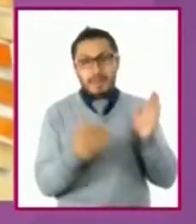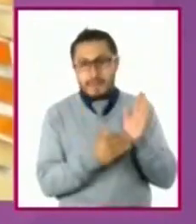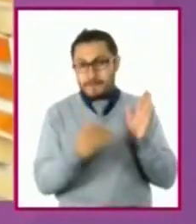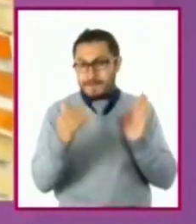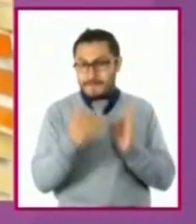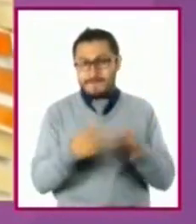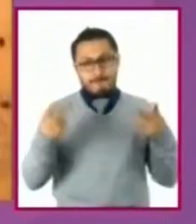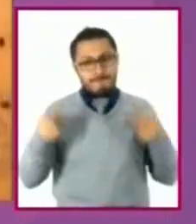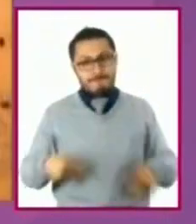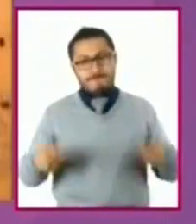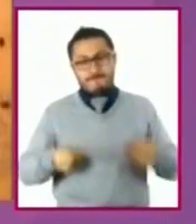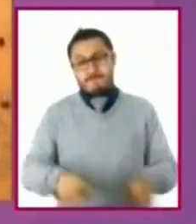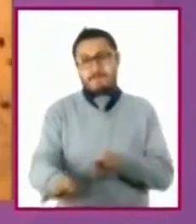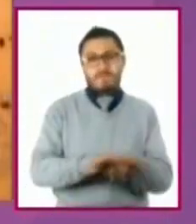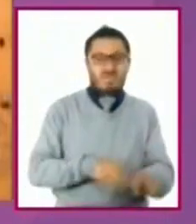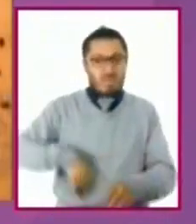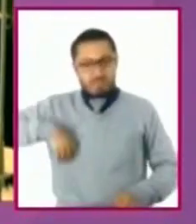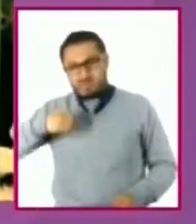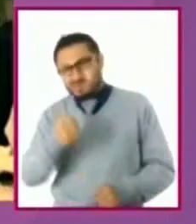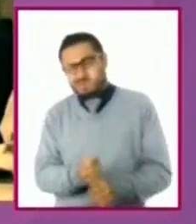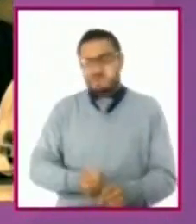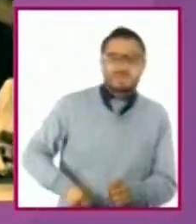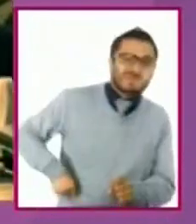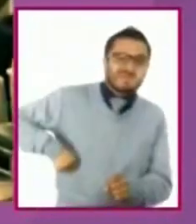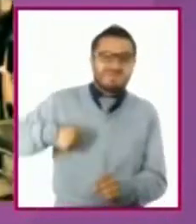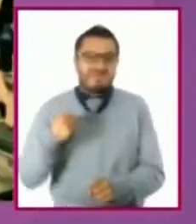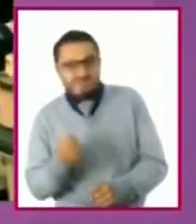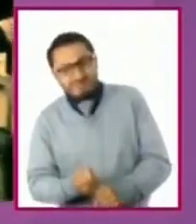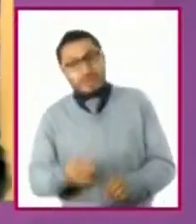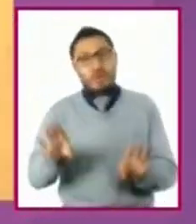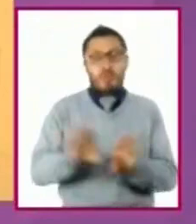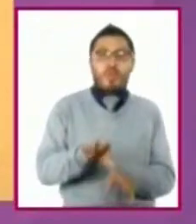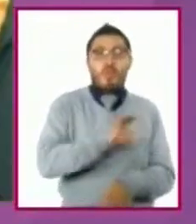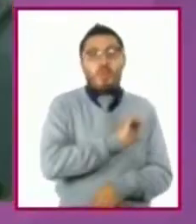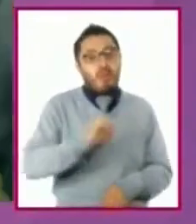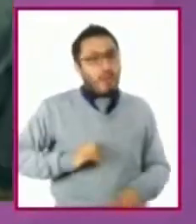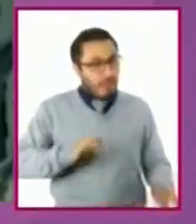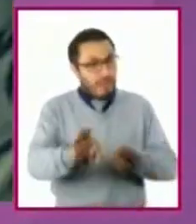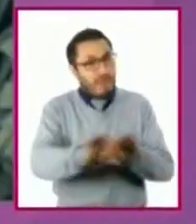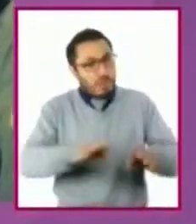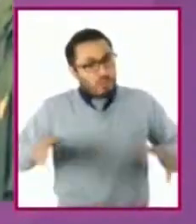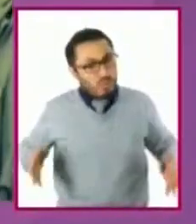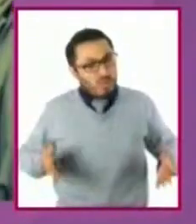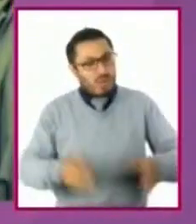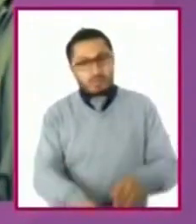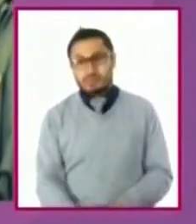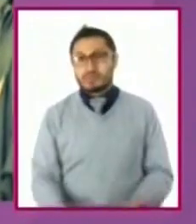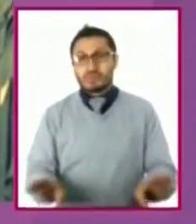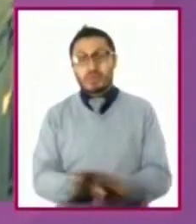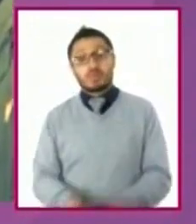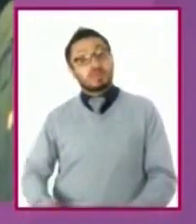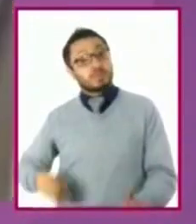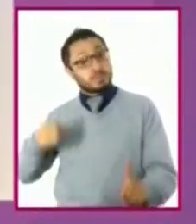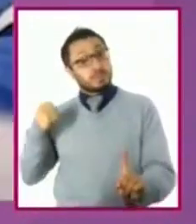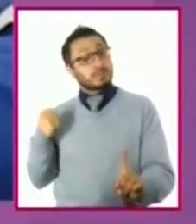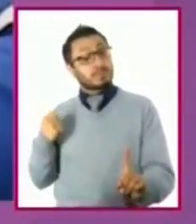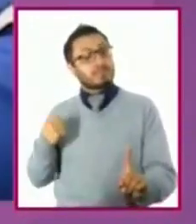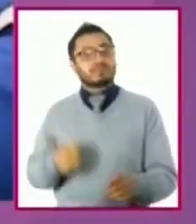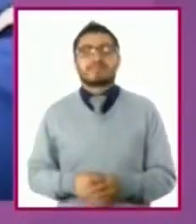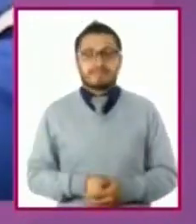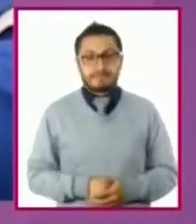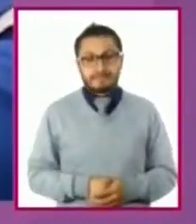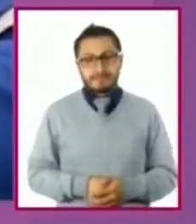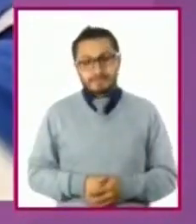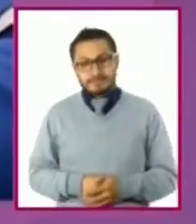en trabajos forzosos, es decir, que fueron obligadas a hacer un trabajo bajo amenazas o coacción, y